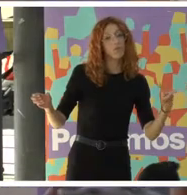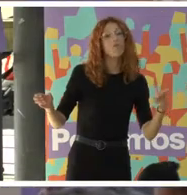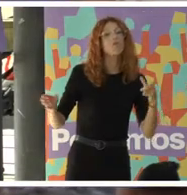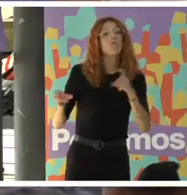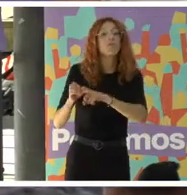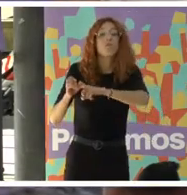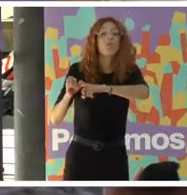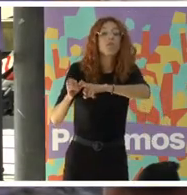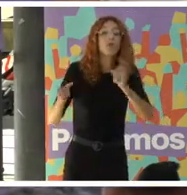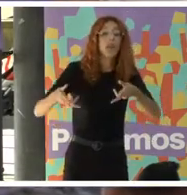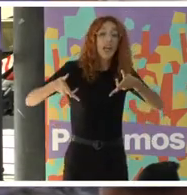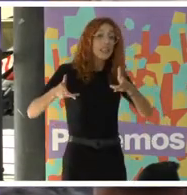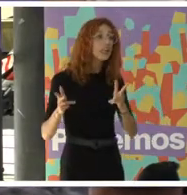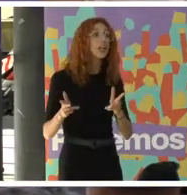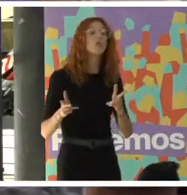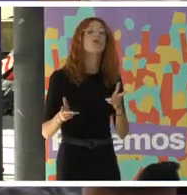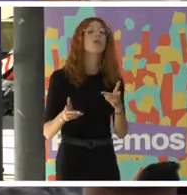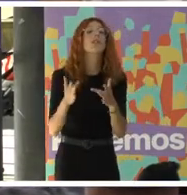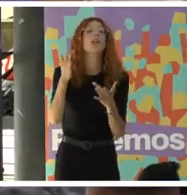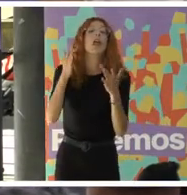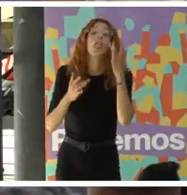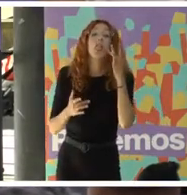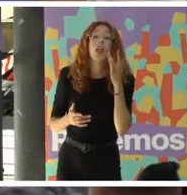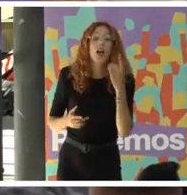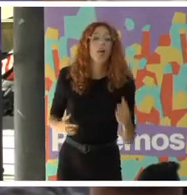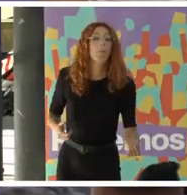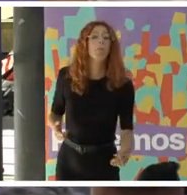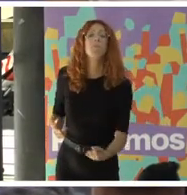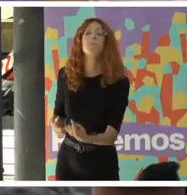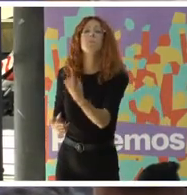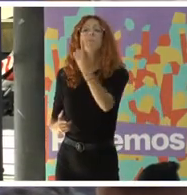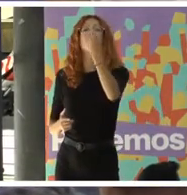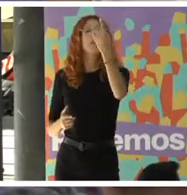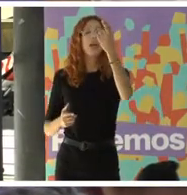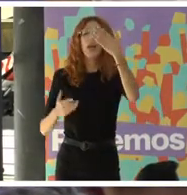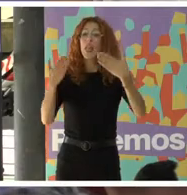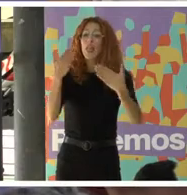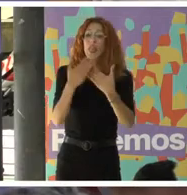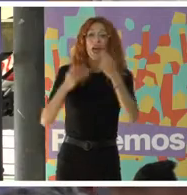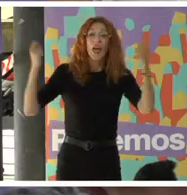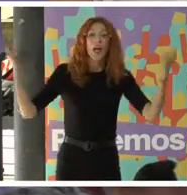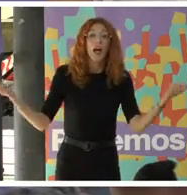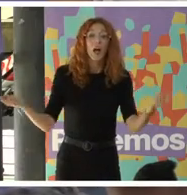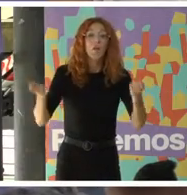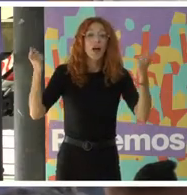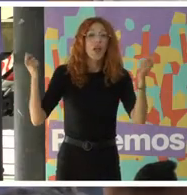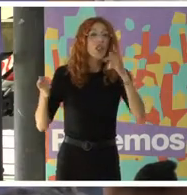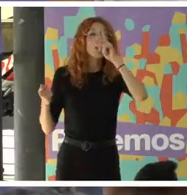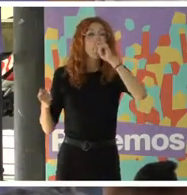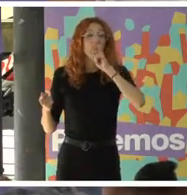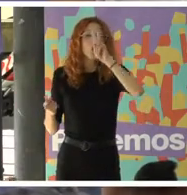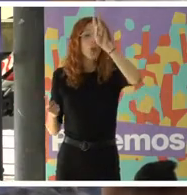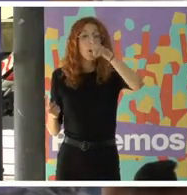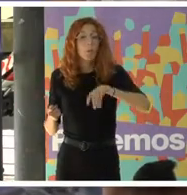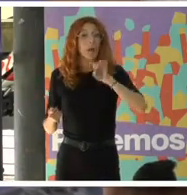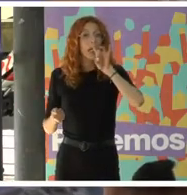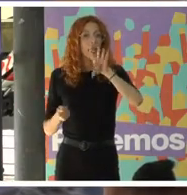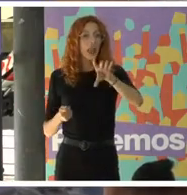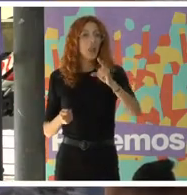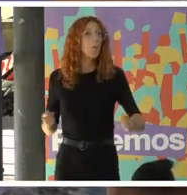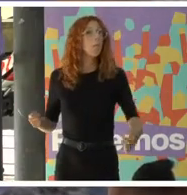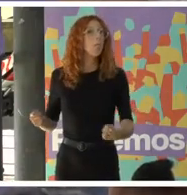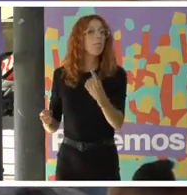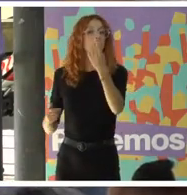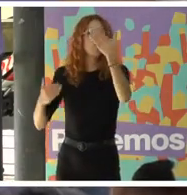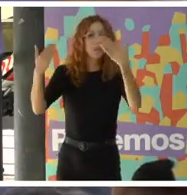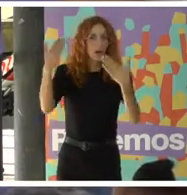escaño? ¿Sabéis qué día? El primer día de la campaña electoral de 2015. El primer día, como